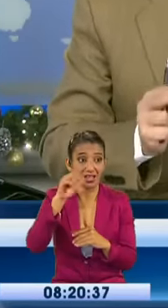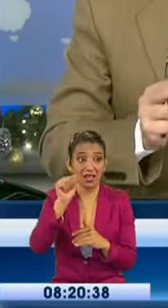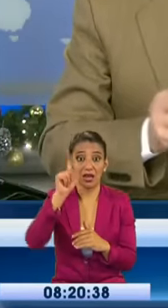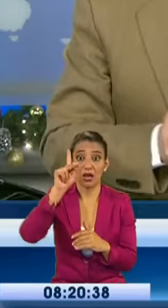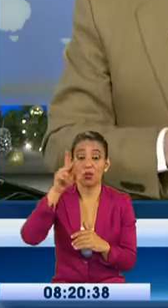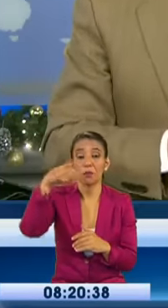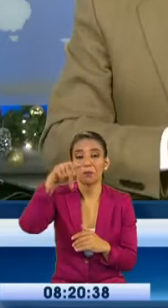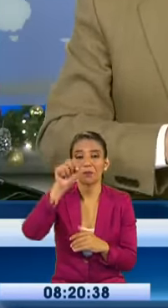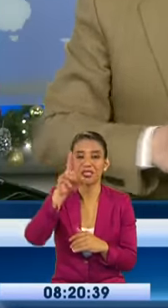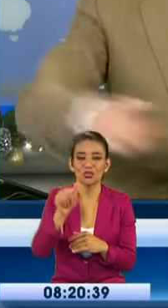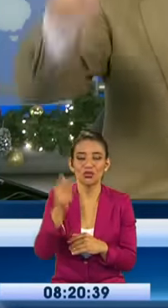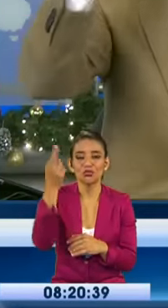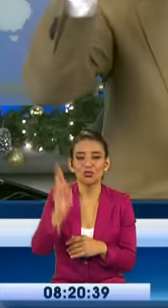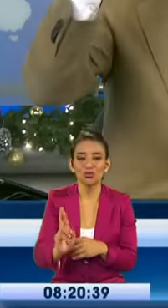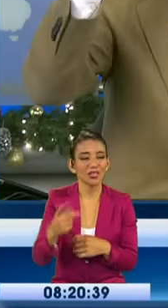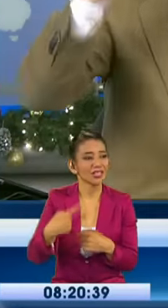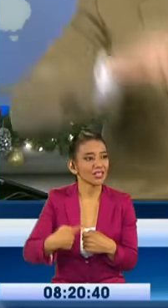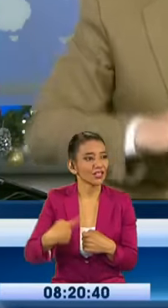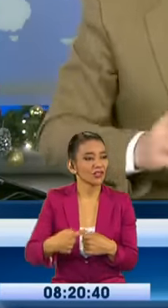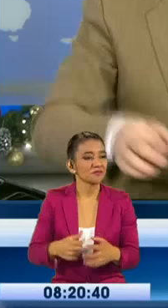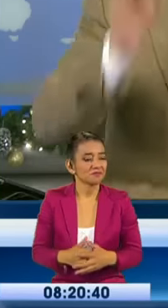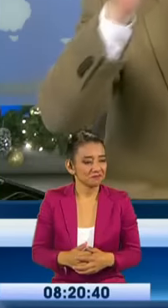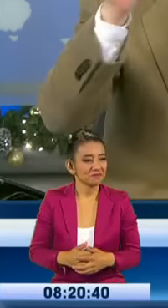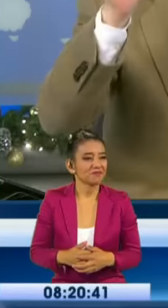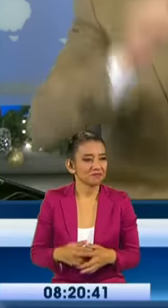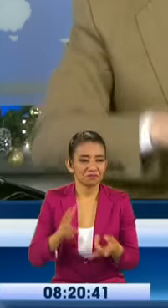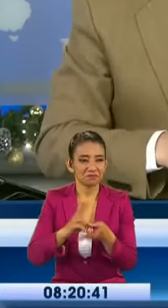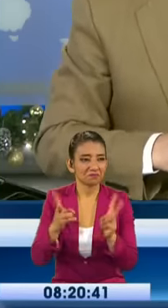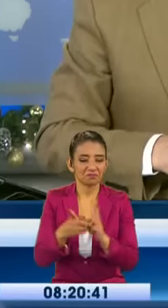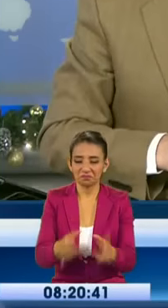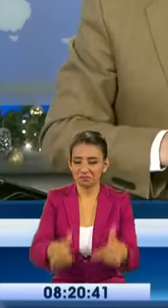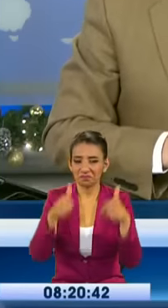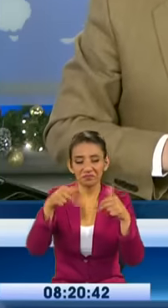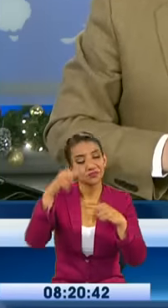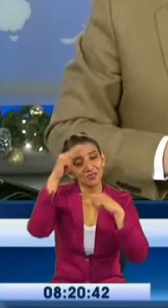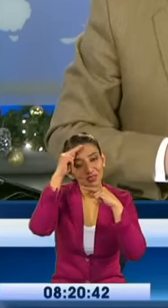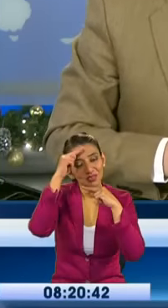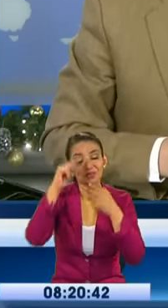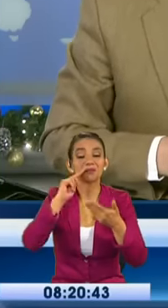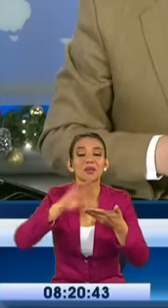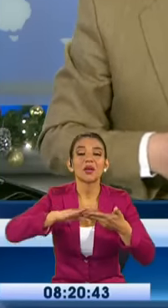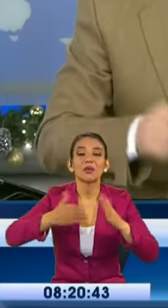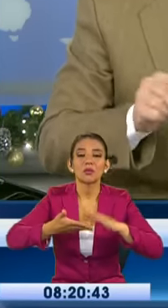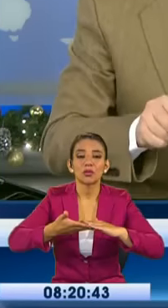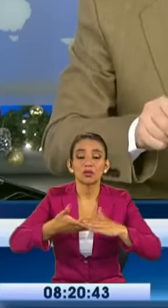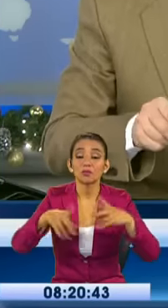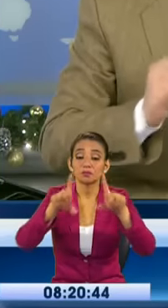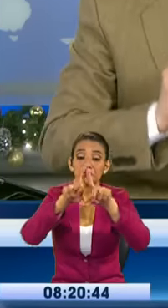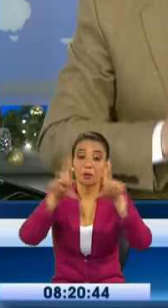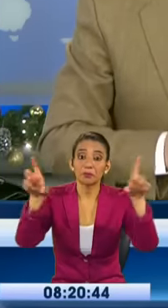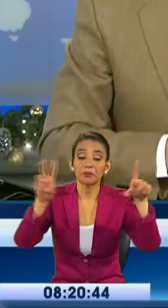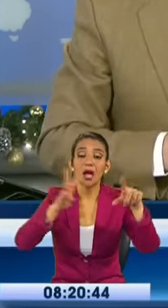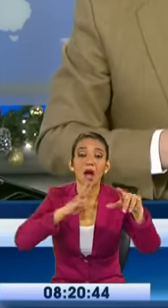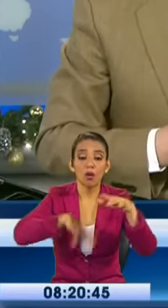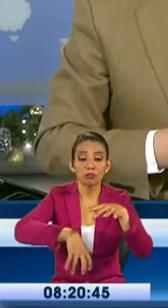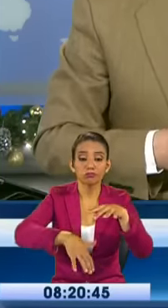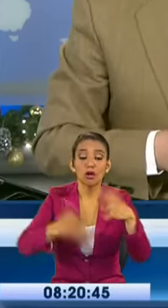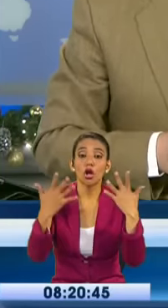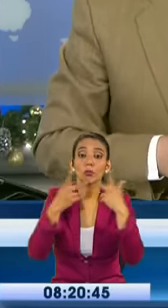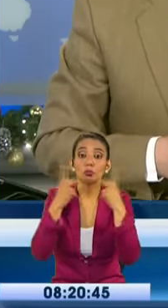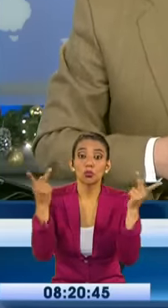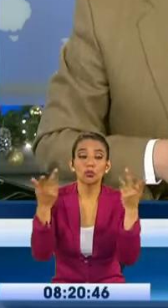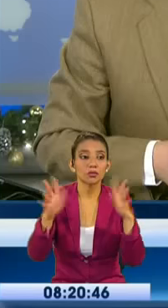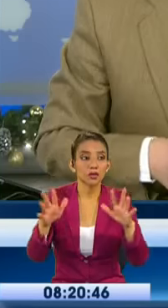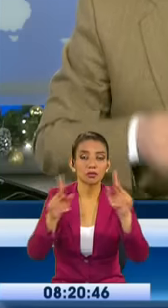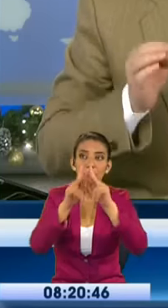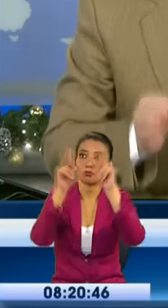sur de Quito, el barrio Venecia, mis vecinos. Buenas noticias para la comunidad, ya que el EMOP Hoy día realizan la instalación de un puente